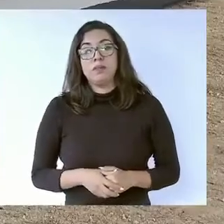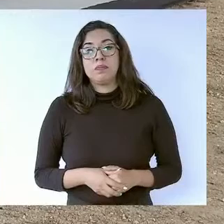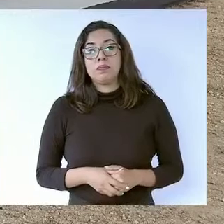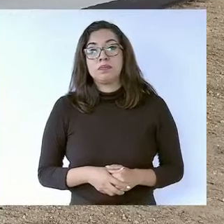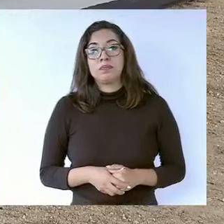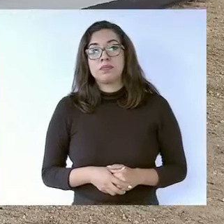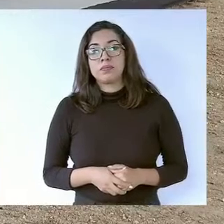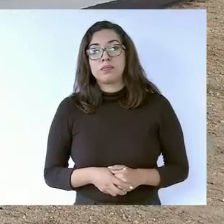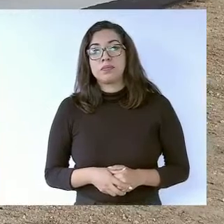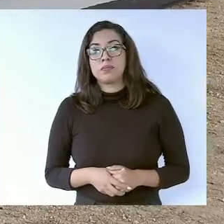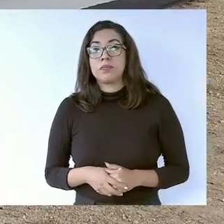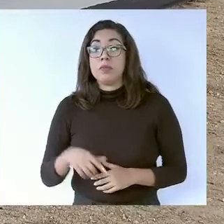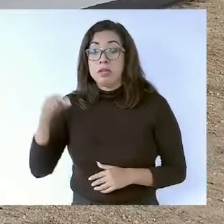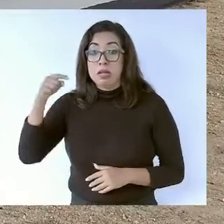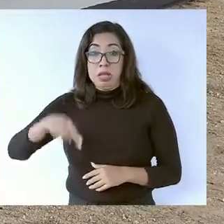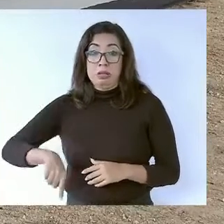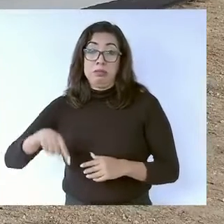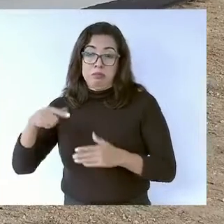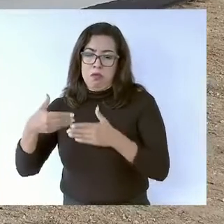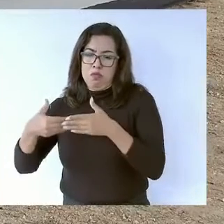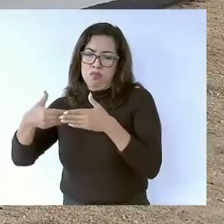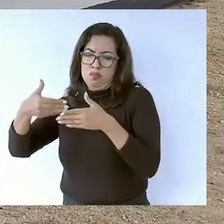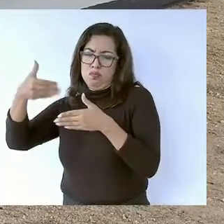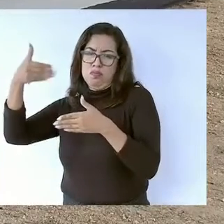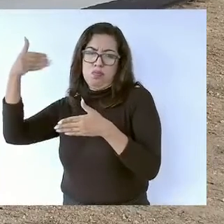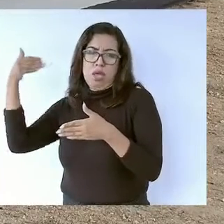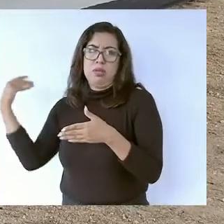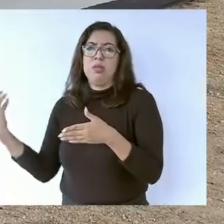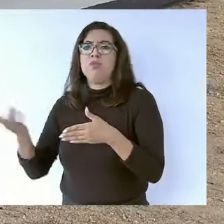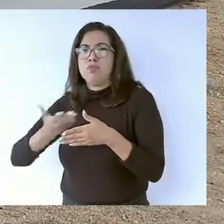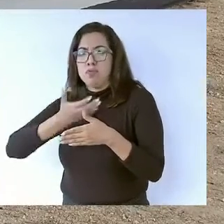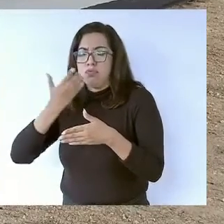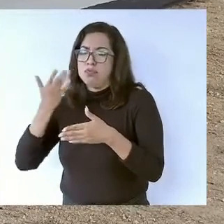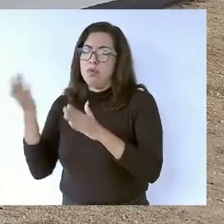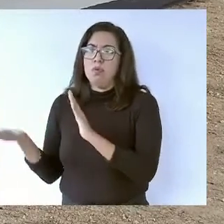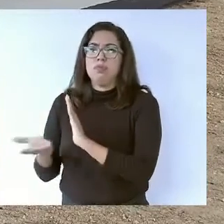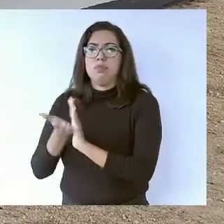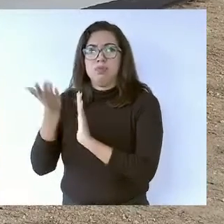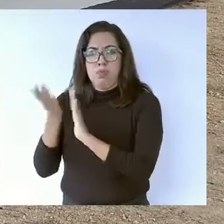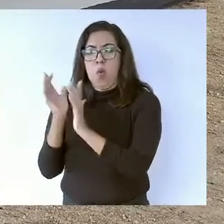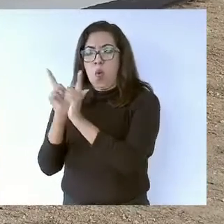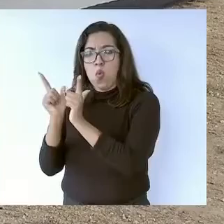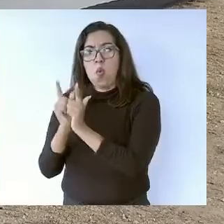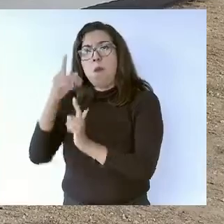de ingeniería y construcción. En construcción fue el inicio de Grupo México.